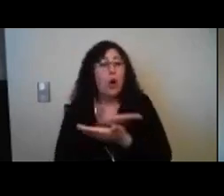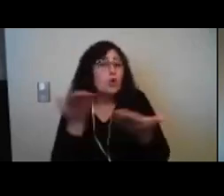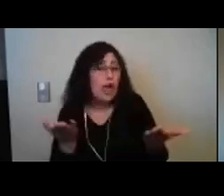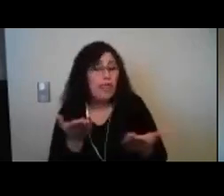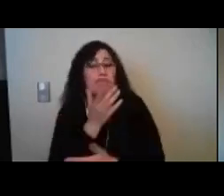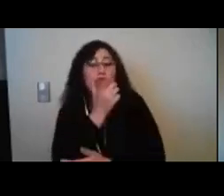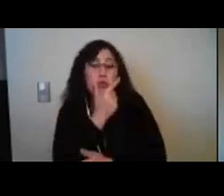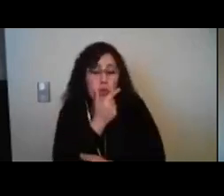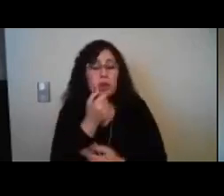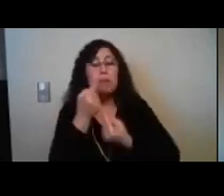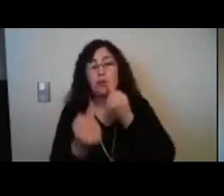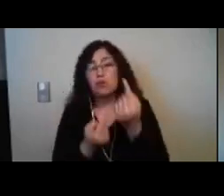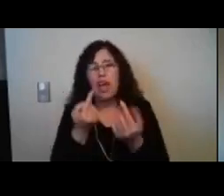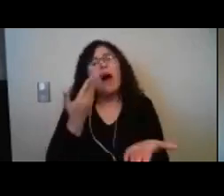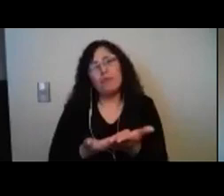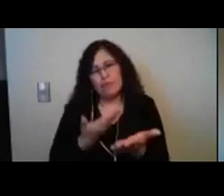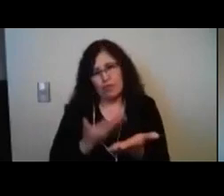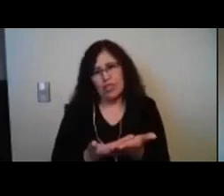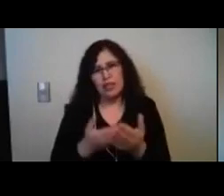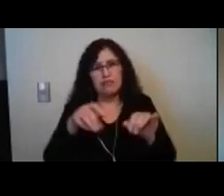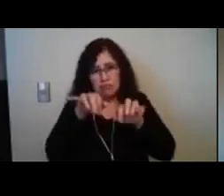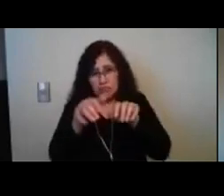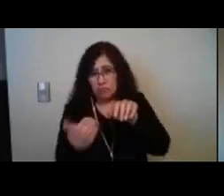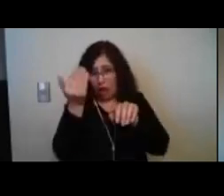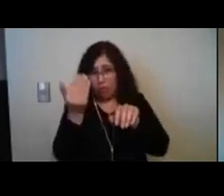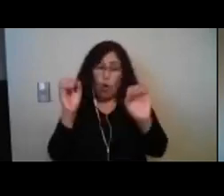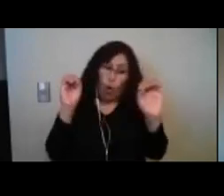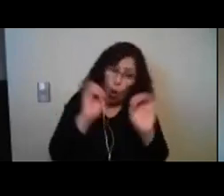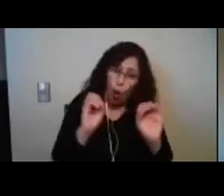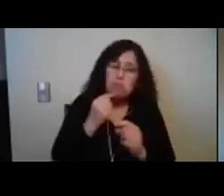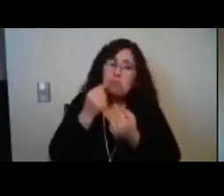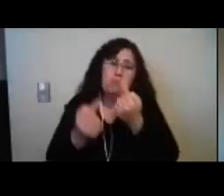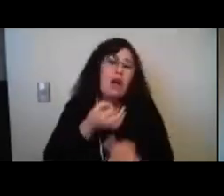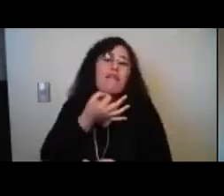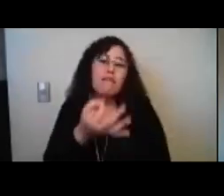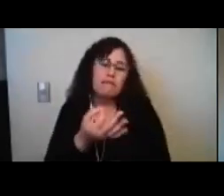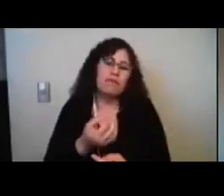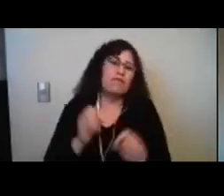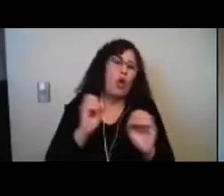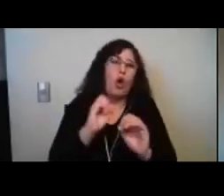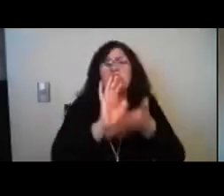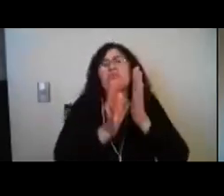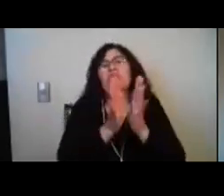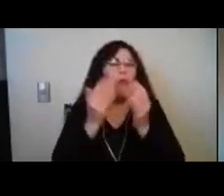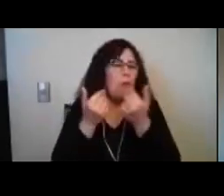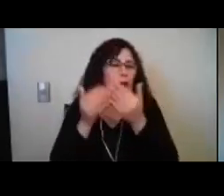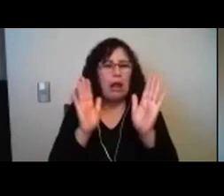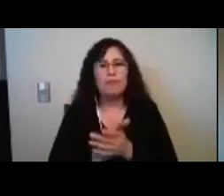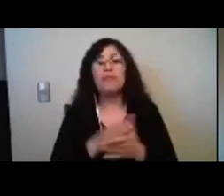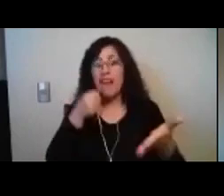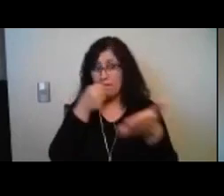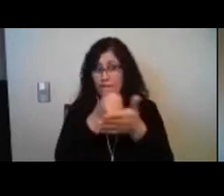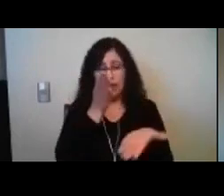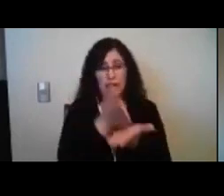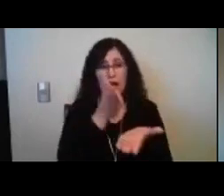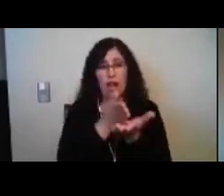duda, les pido que por favor le escriban en el chat, ¿ya? Le escriban en el chat y al final de la presentación no